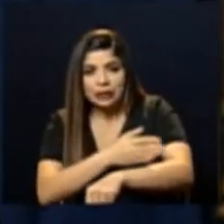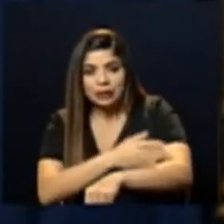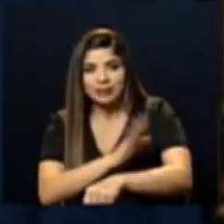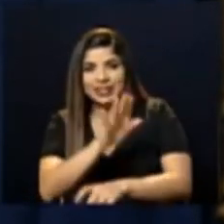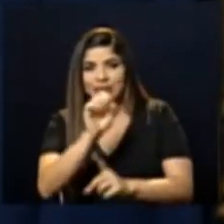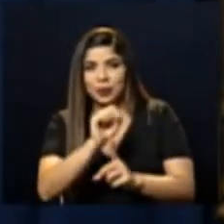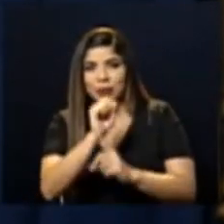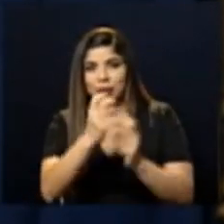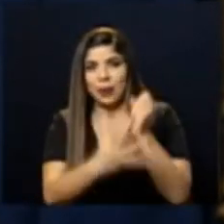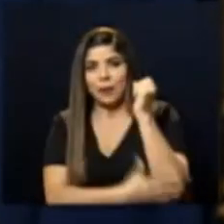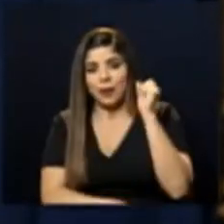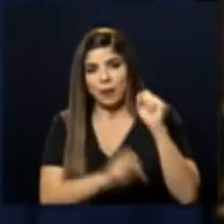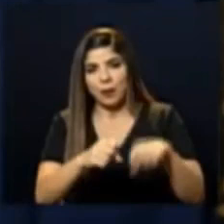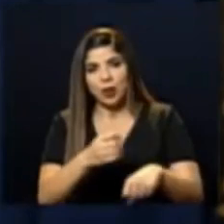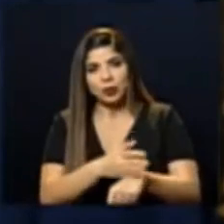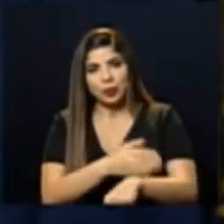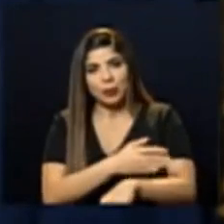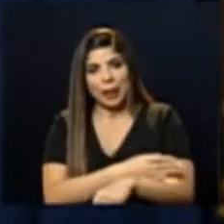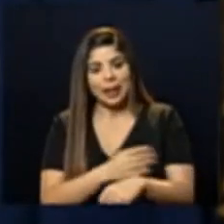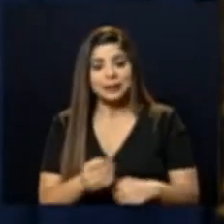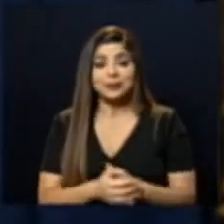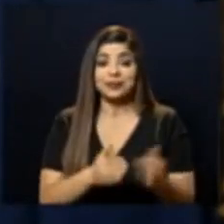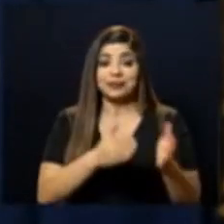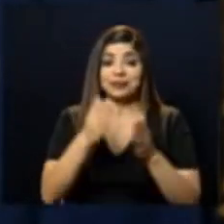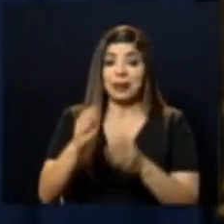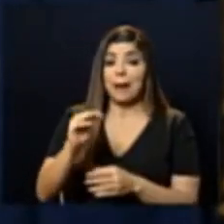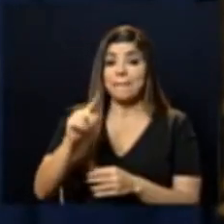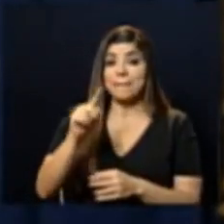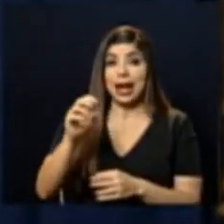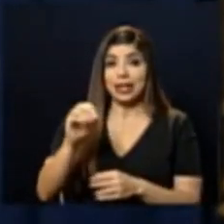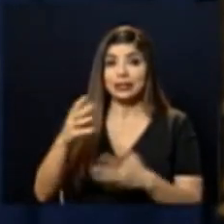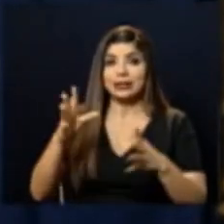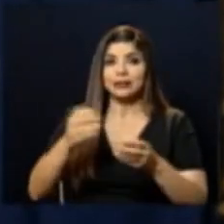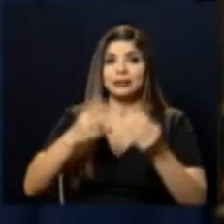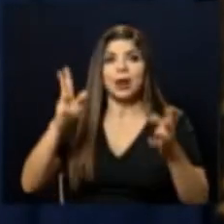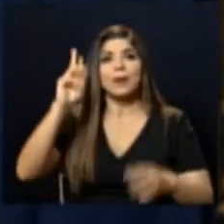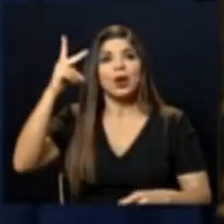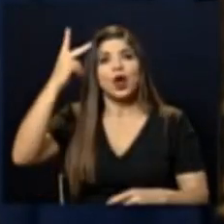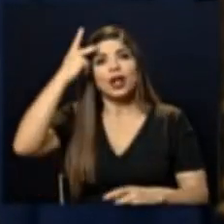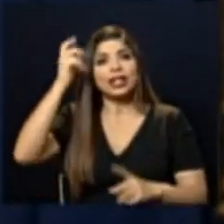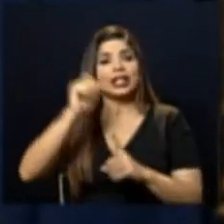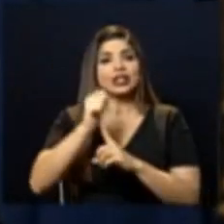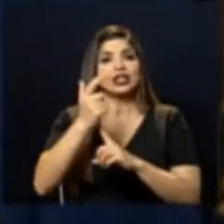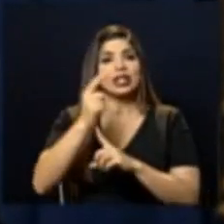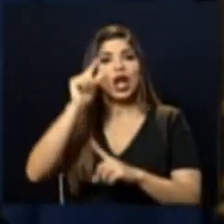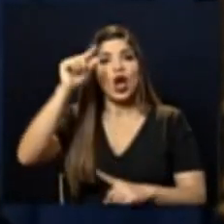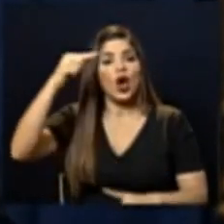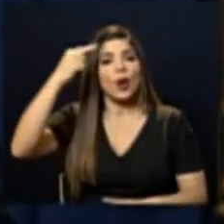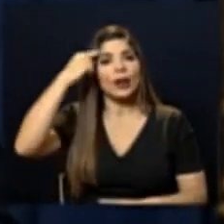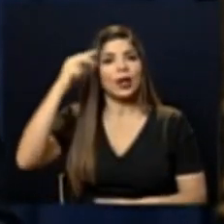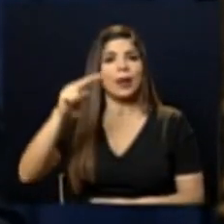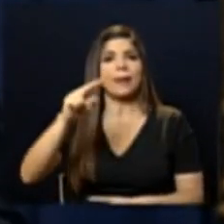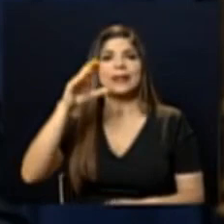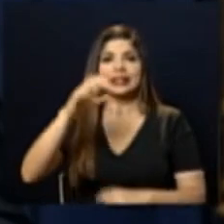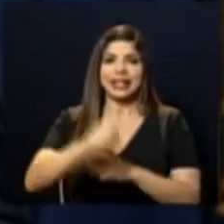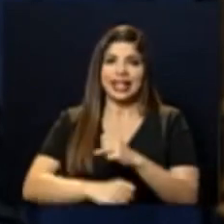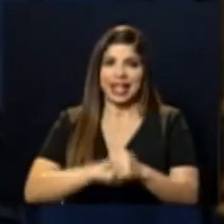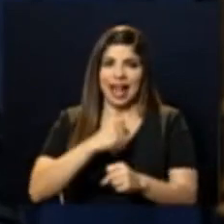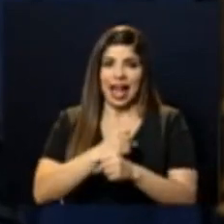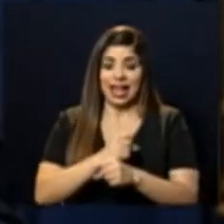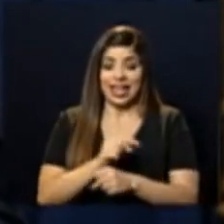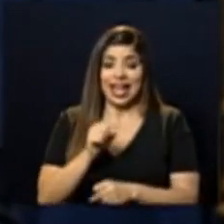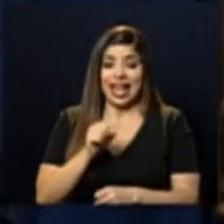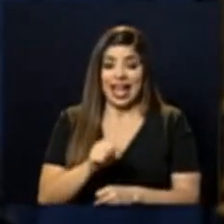pobreza. En marzo, lanzamos la política social del Gobierno del Bicentenario, con la que